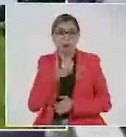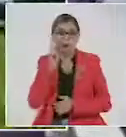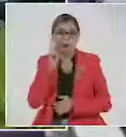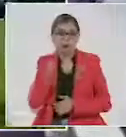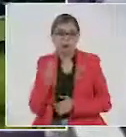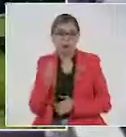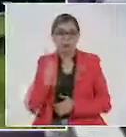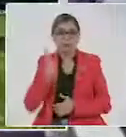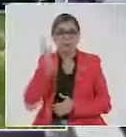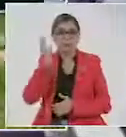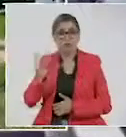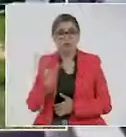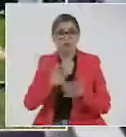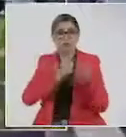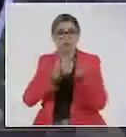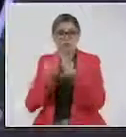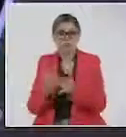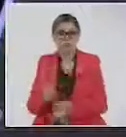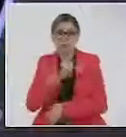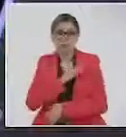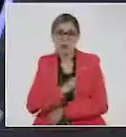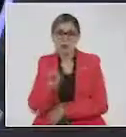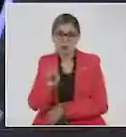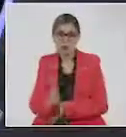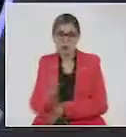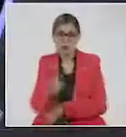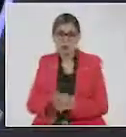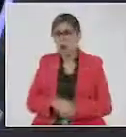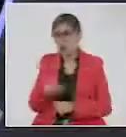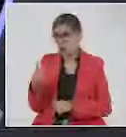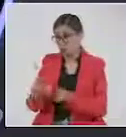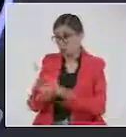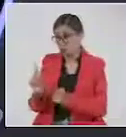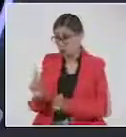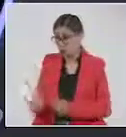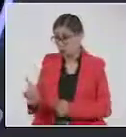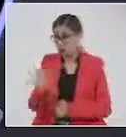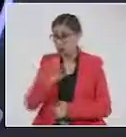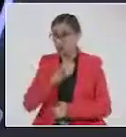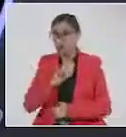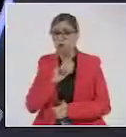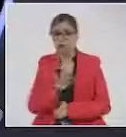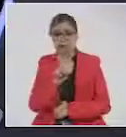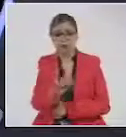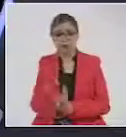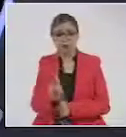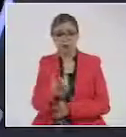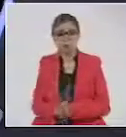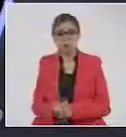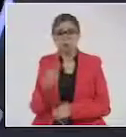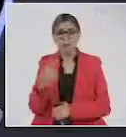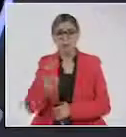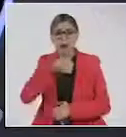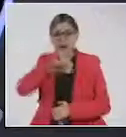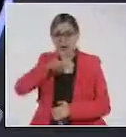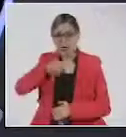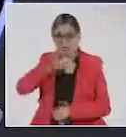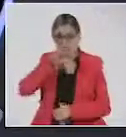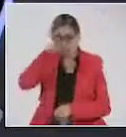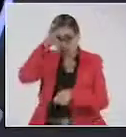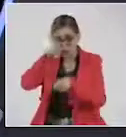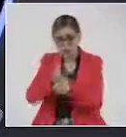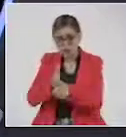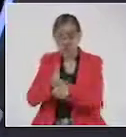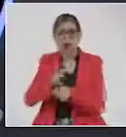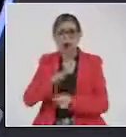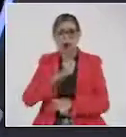podamos liberarlo. Por lo pronto, el domingo hay una presentación. El domingo. Una recuérdenos el horario para y el prensa. Lugar. Va a ser, de acuerdo a una lista,